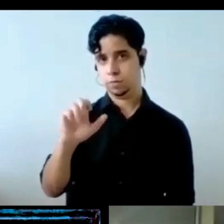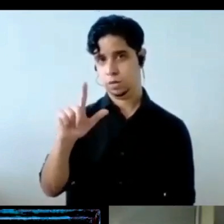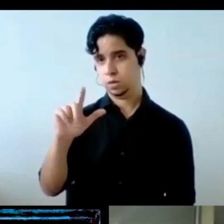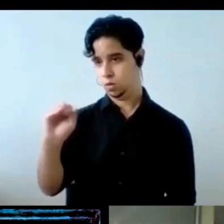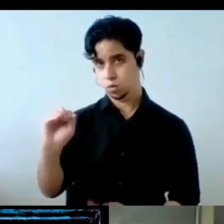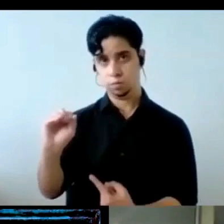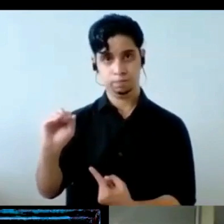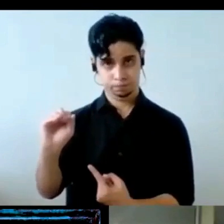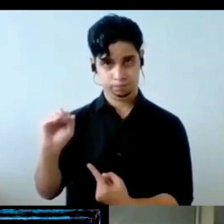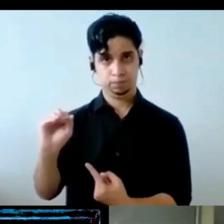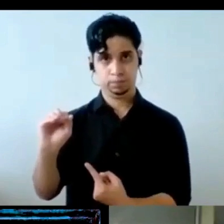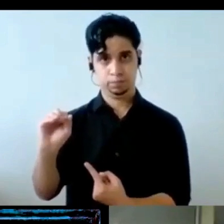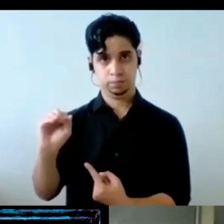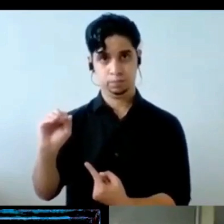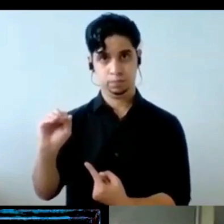Russello.